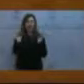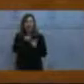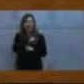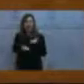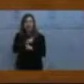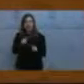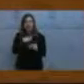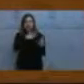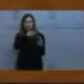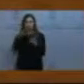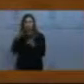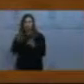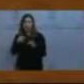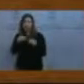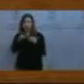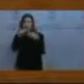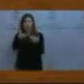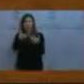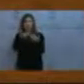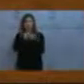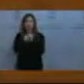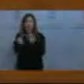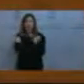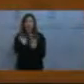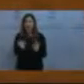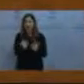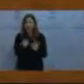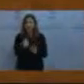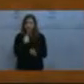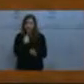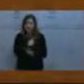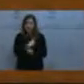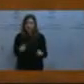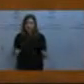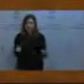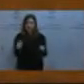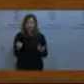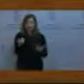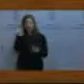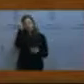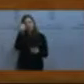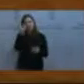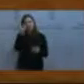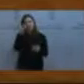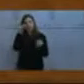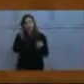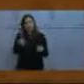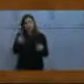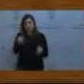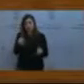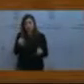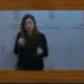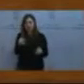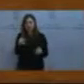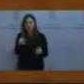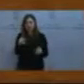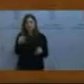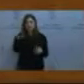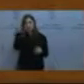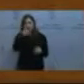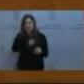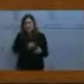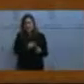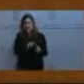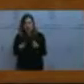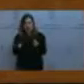dejadera sin igual. Yo creo que, en el fondo, señora consejera, lo que subyace, y yo tengo esa sensación, es una intención de dar la sensación de que